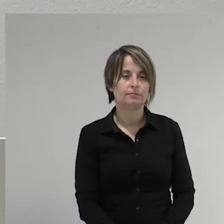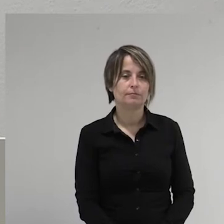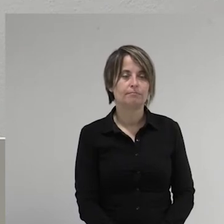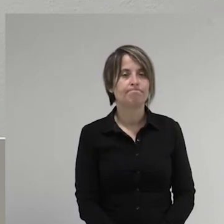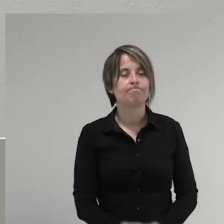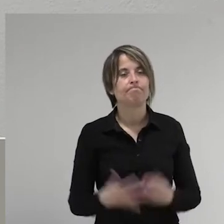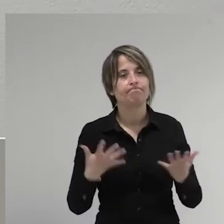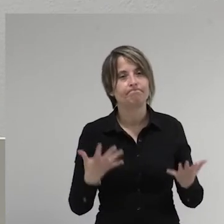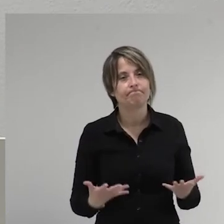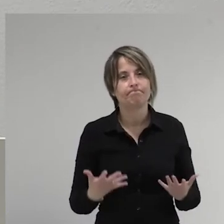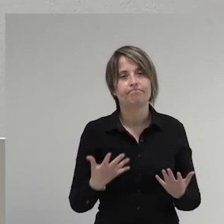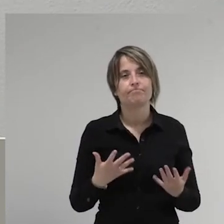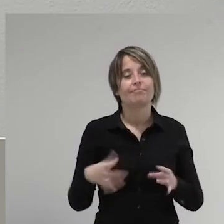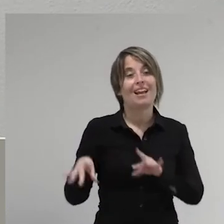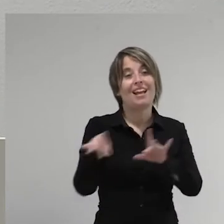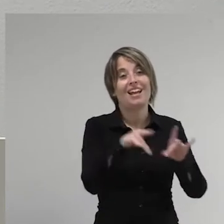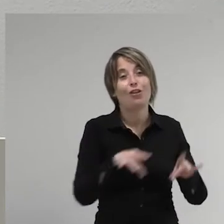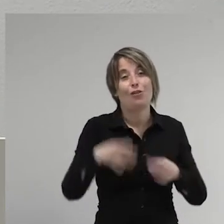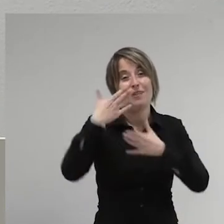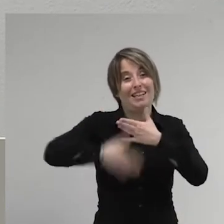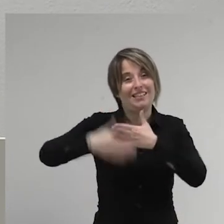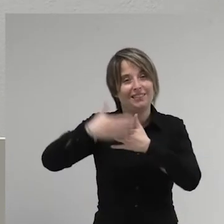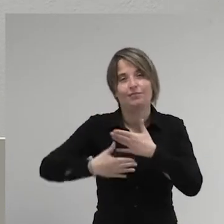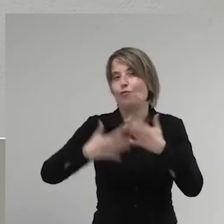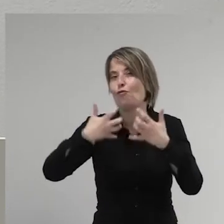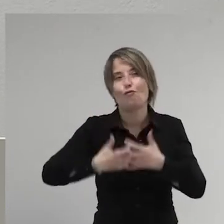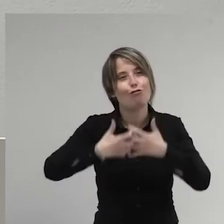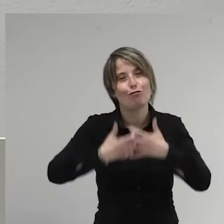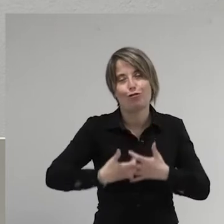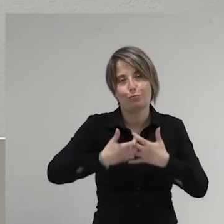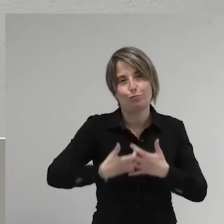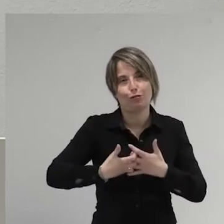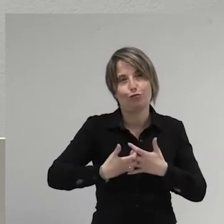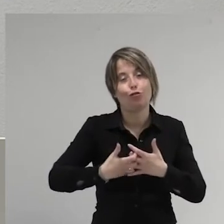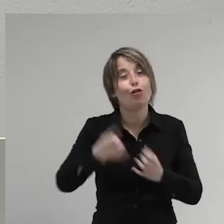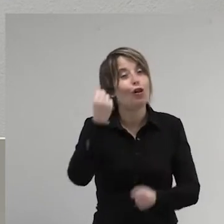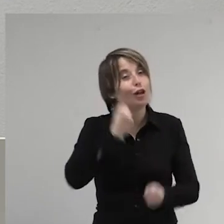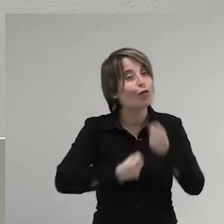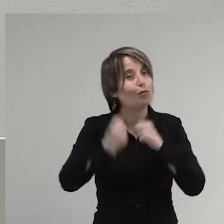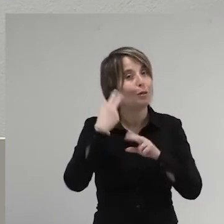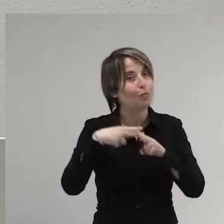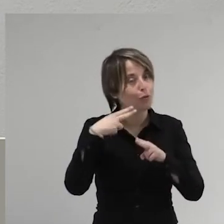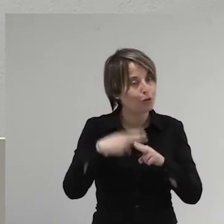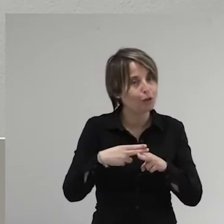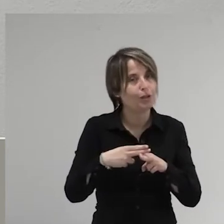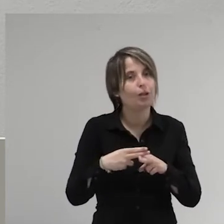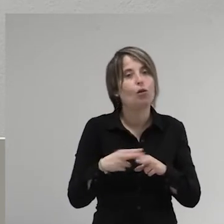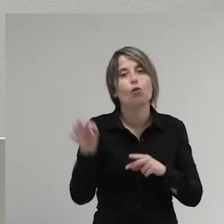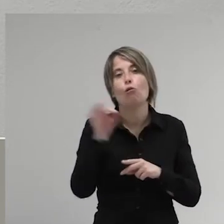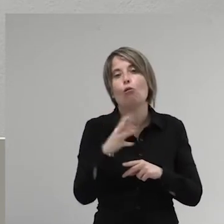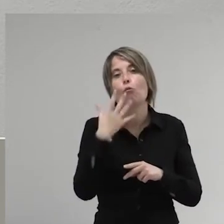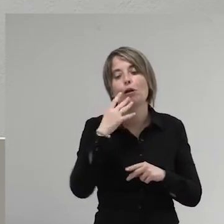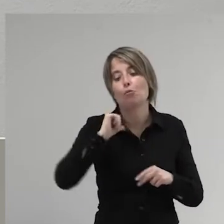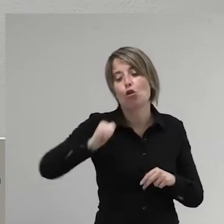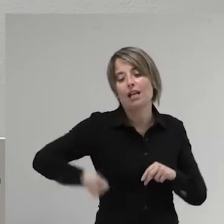¿qué tan importantes son las geografías carcelarias para el funcionamiento de la economía política o de lo que es la distribución